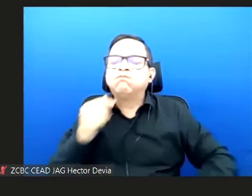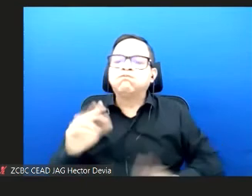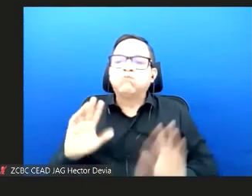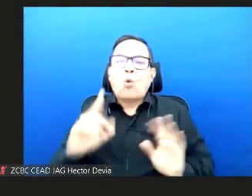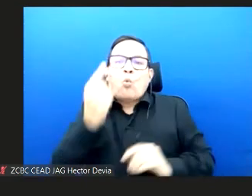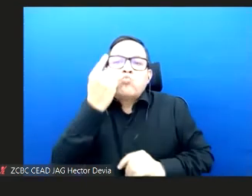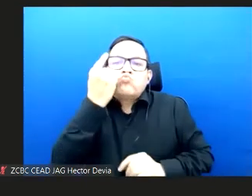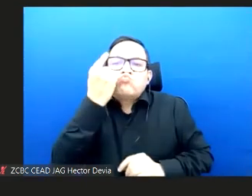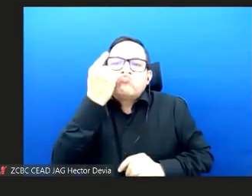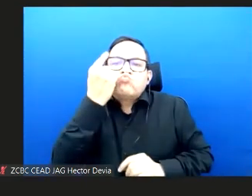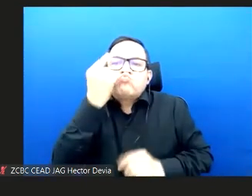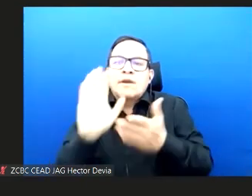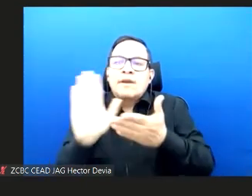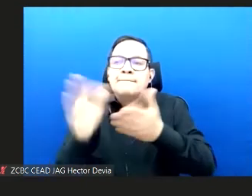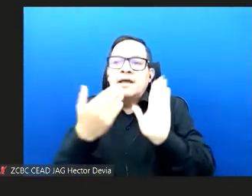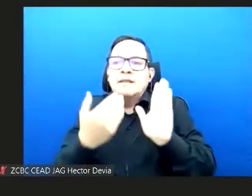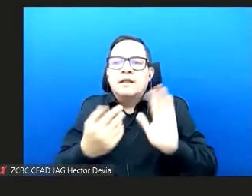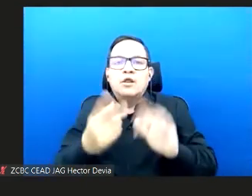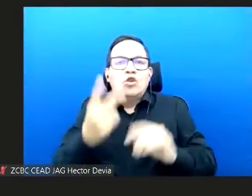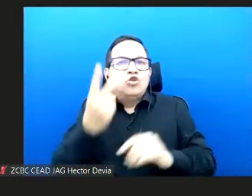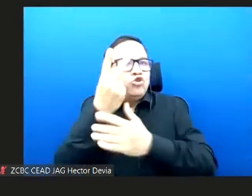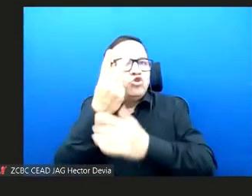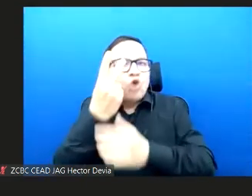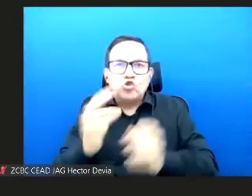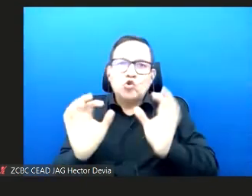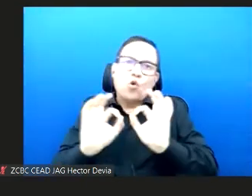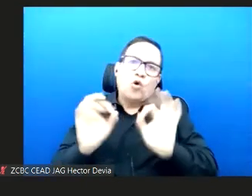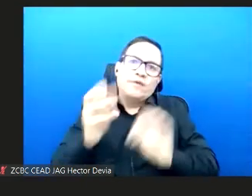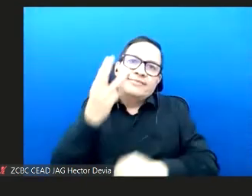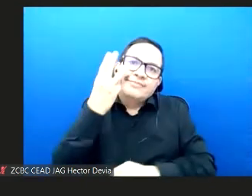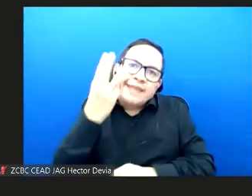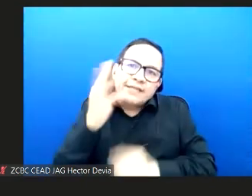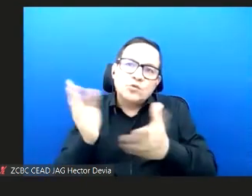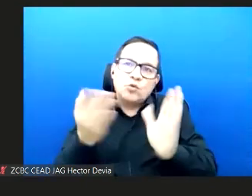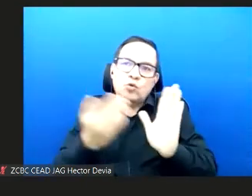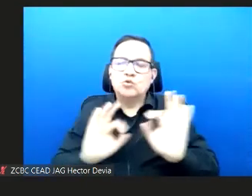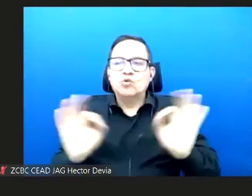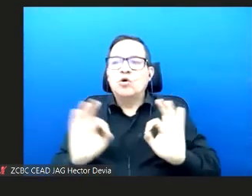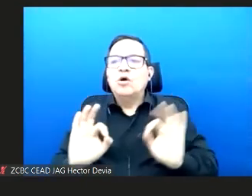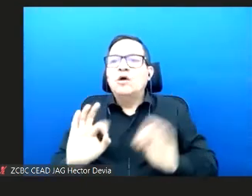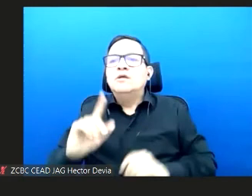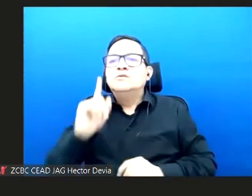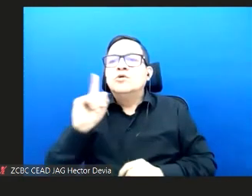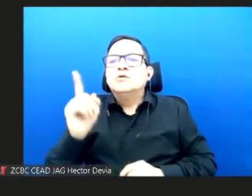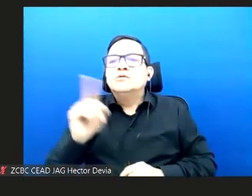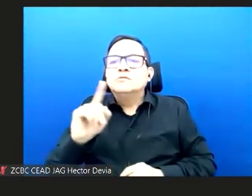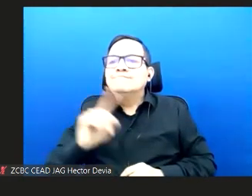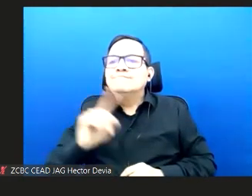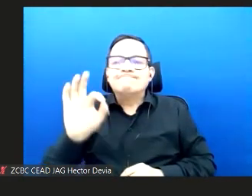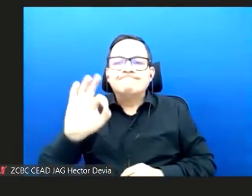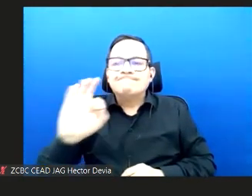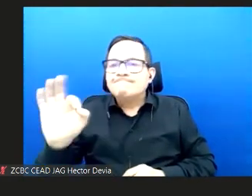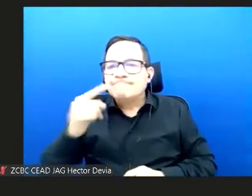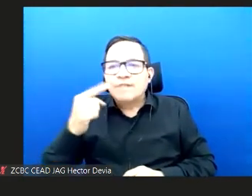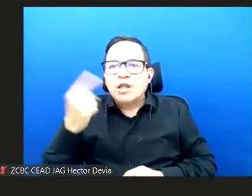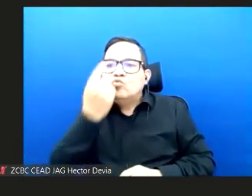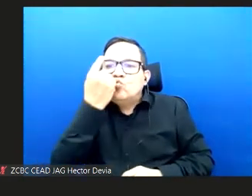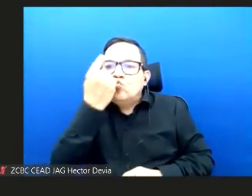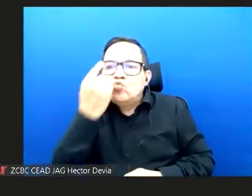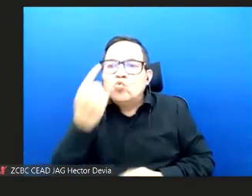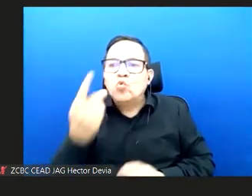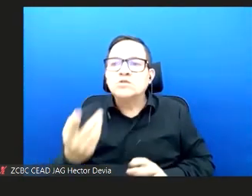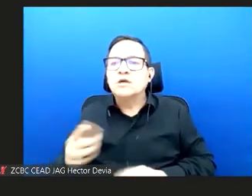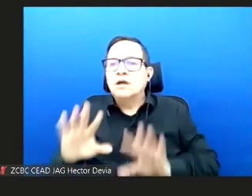una materia, no 2 a la vez ni 3 a la vez, entonces yo no me puedo fijar en estas intersecciones. Voy